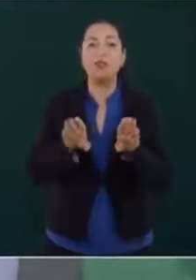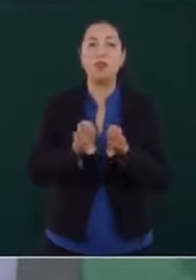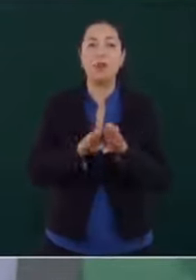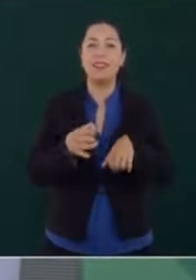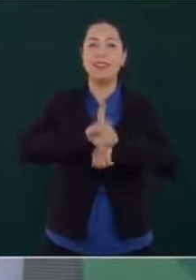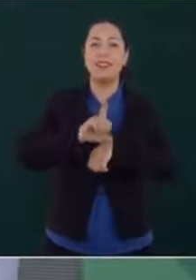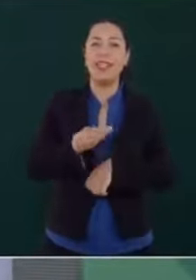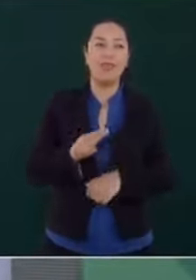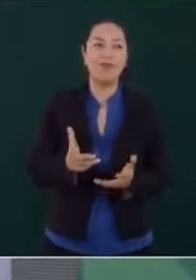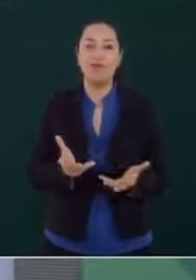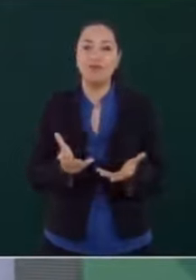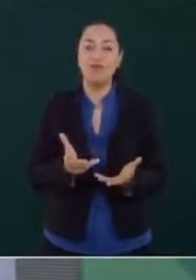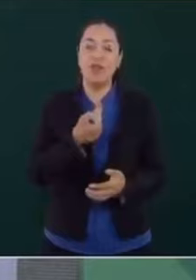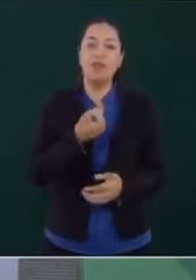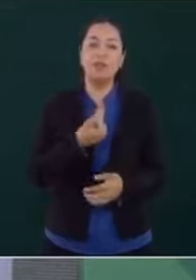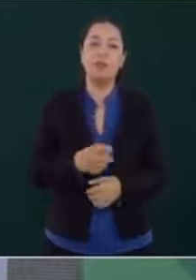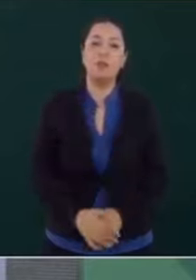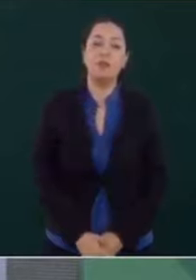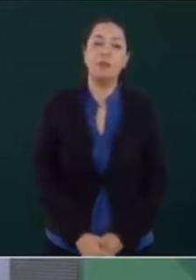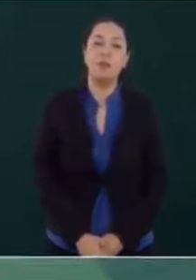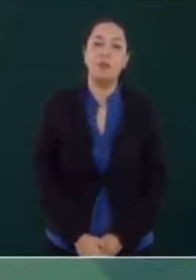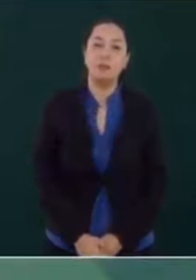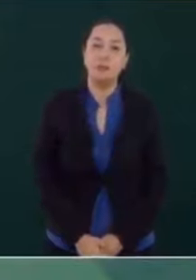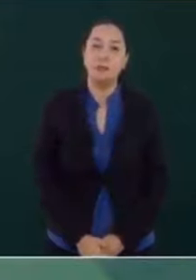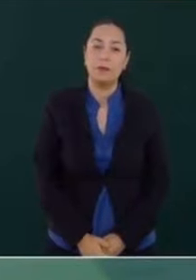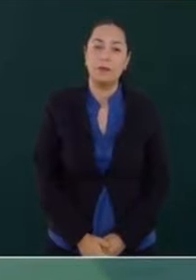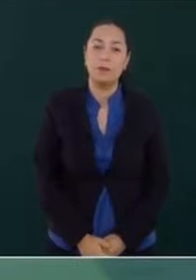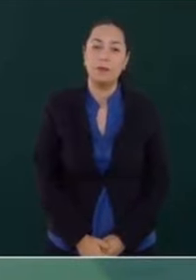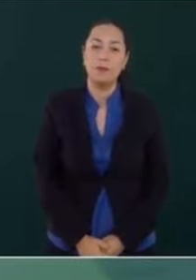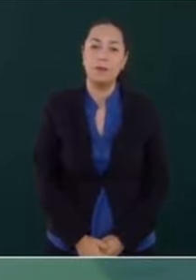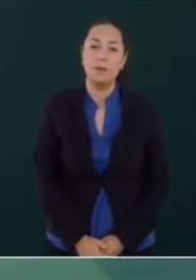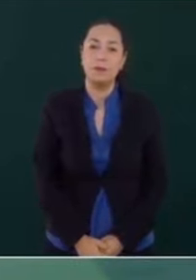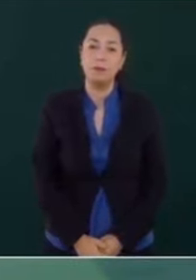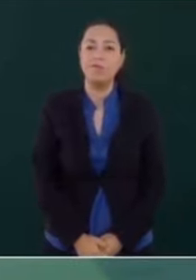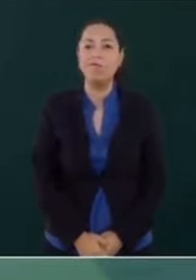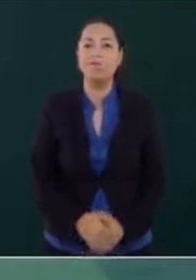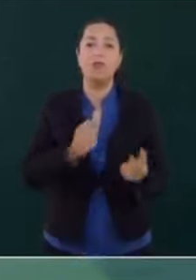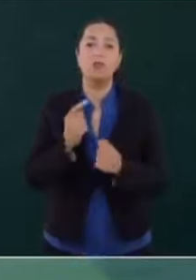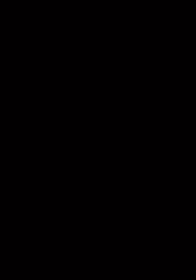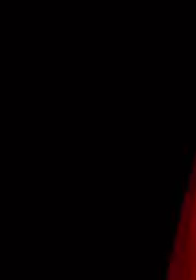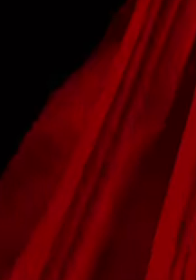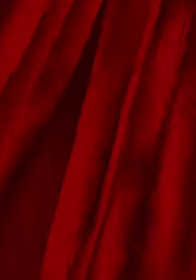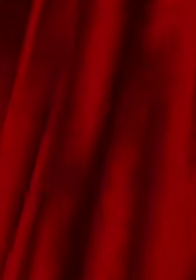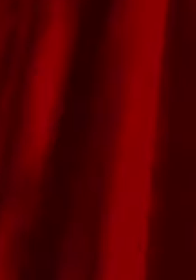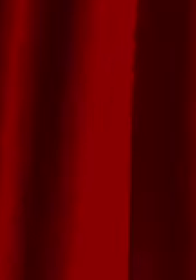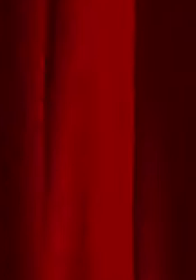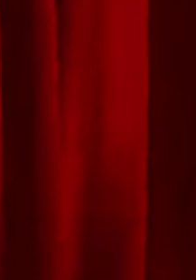que meten sus narices